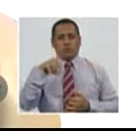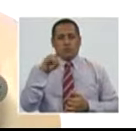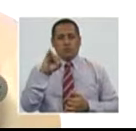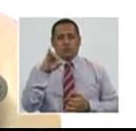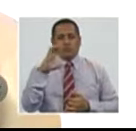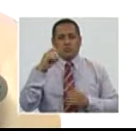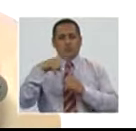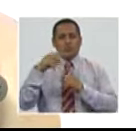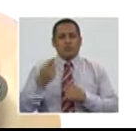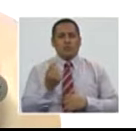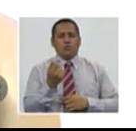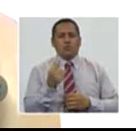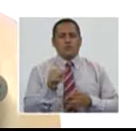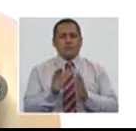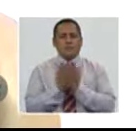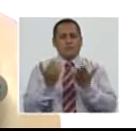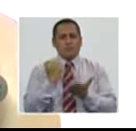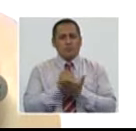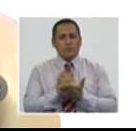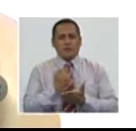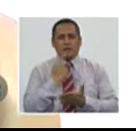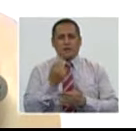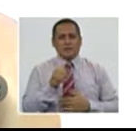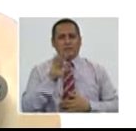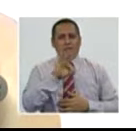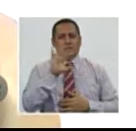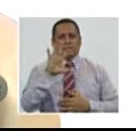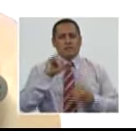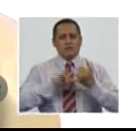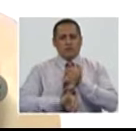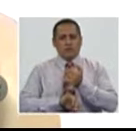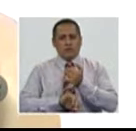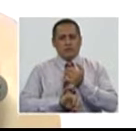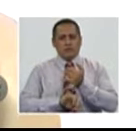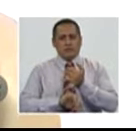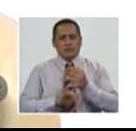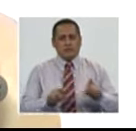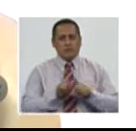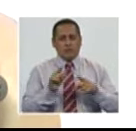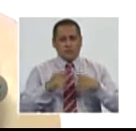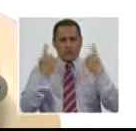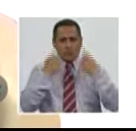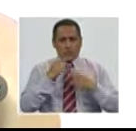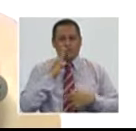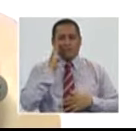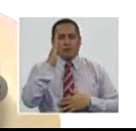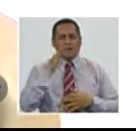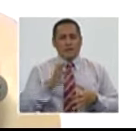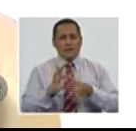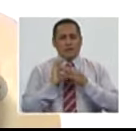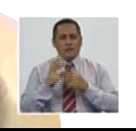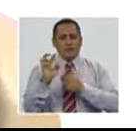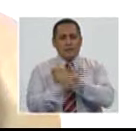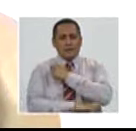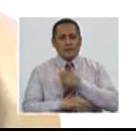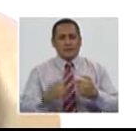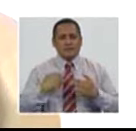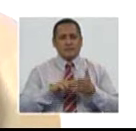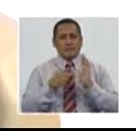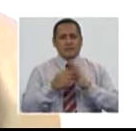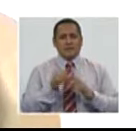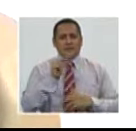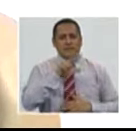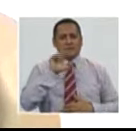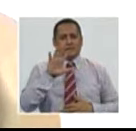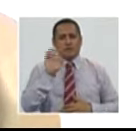porque el costo del pasaporte está ya 35 soles consulares según la tarifa de relaciones exteriores que